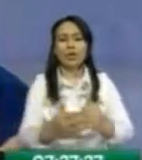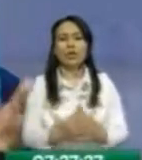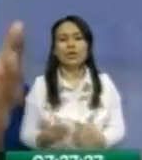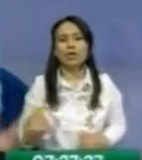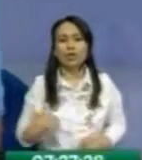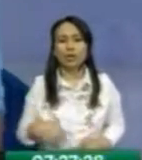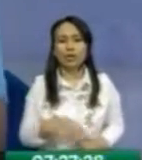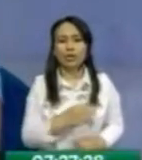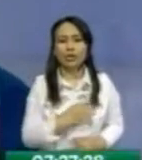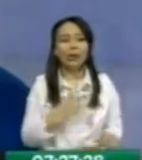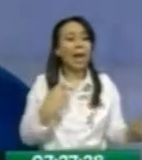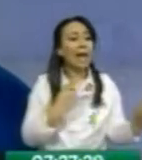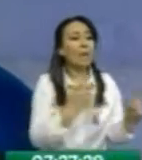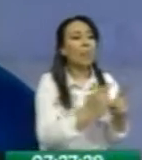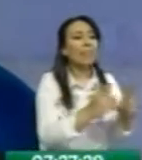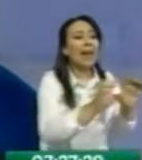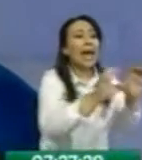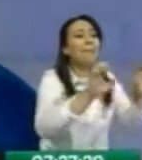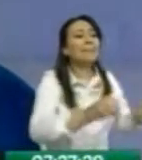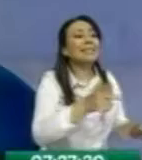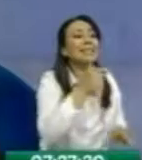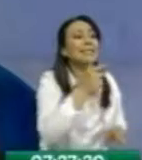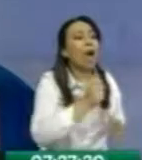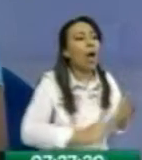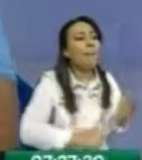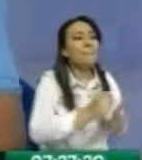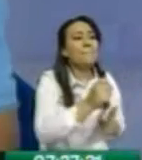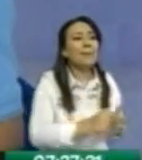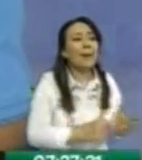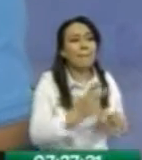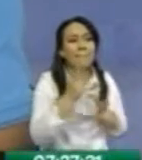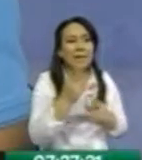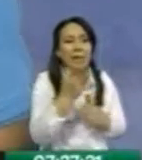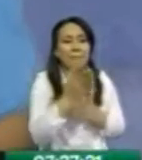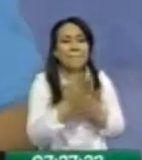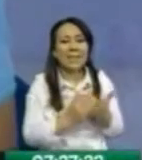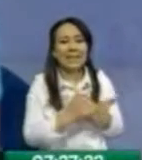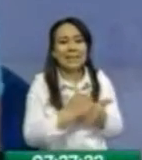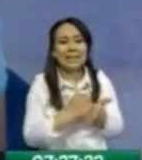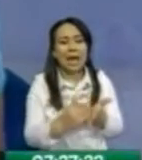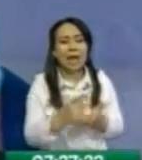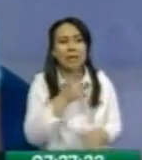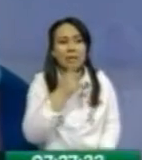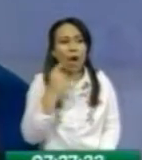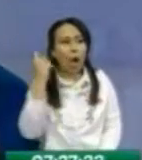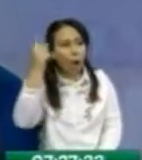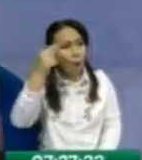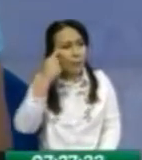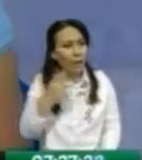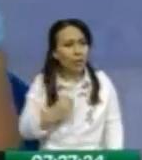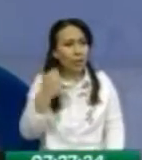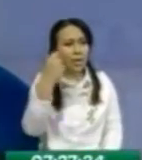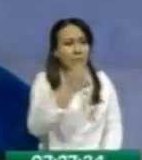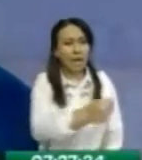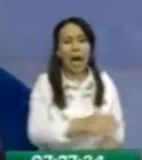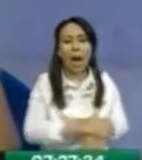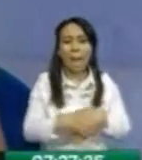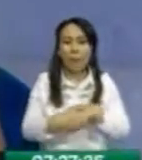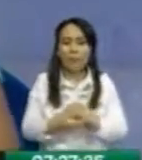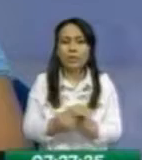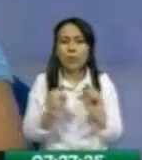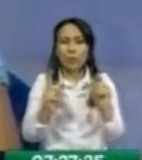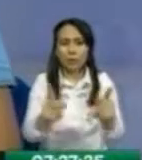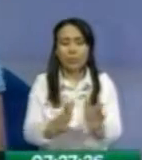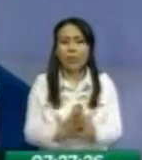nosotros estamos encontrando empresas que quieran contratar a jóvenes con la mitad del salario básico financiado por el gobierno nacional. Bien. Aprovecho la oportunidad